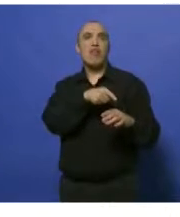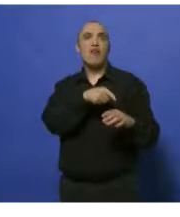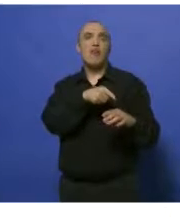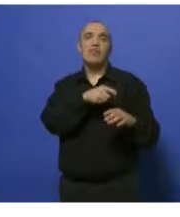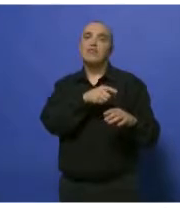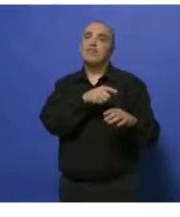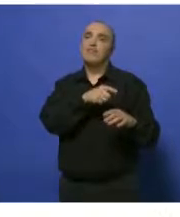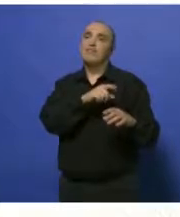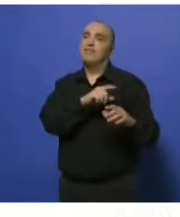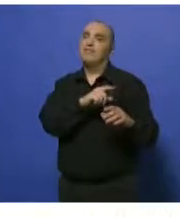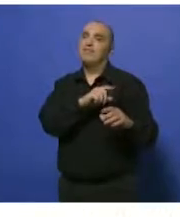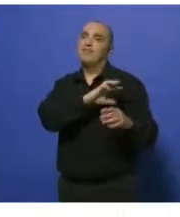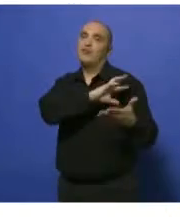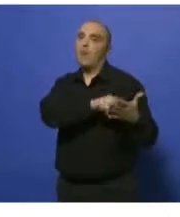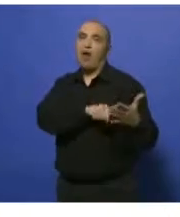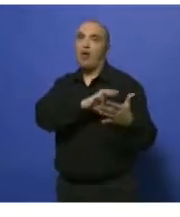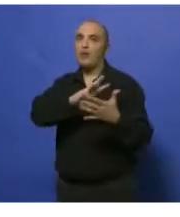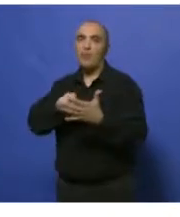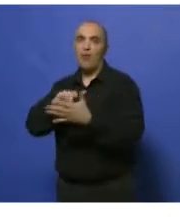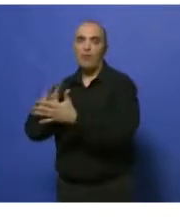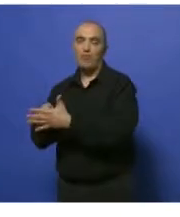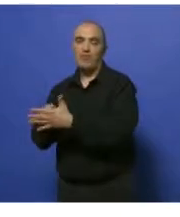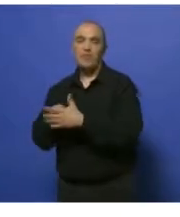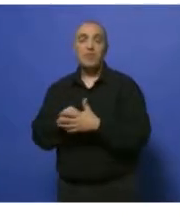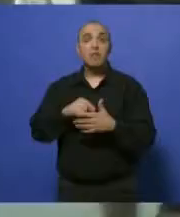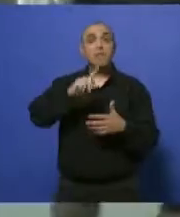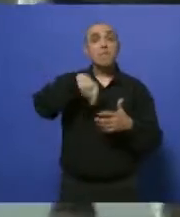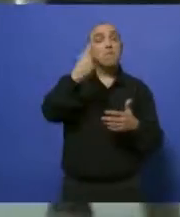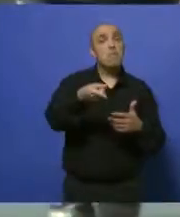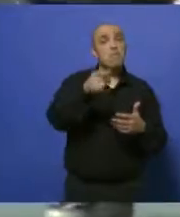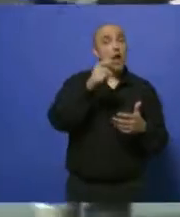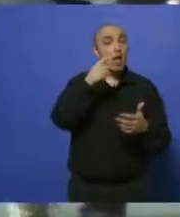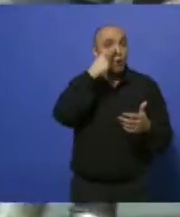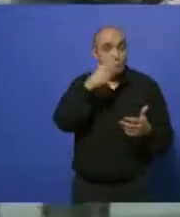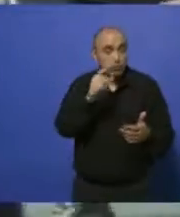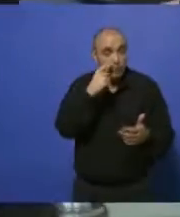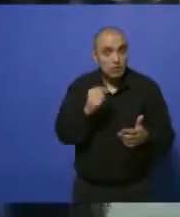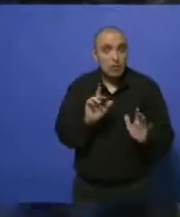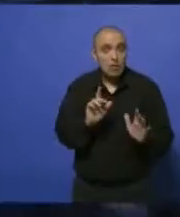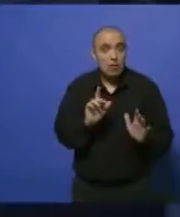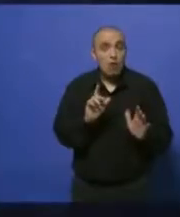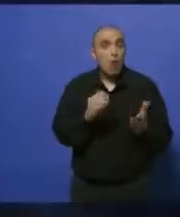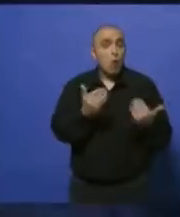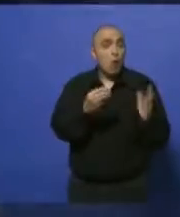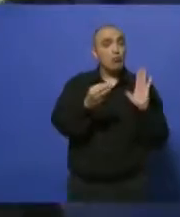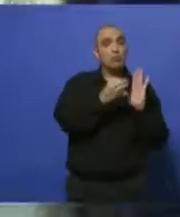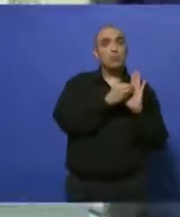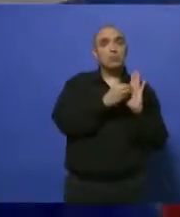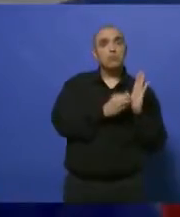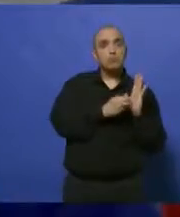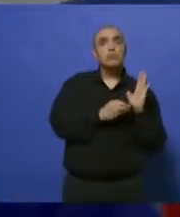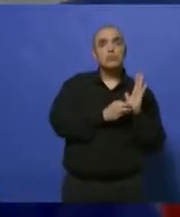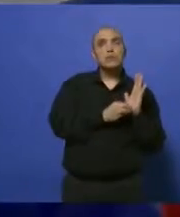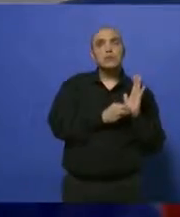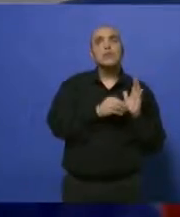lo cierto es que a partir de mañana, o en realidad mañana es el último día para poder registrar las líneas prepagas. Recordemos que el trámite es